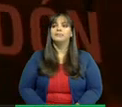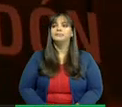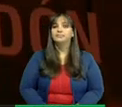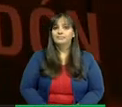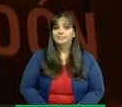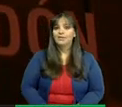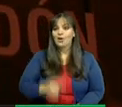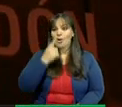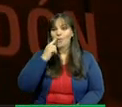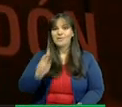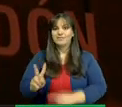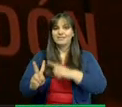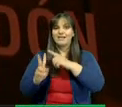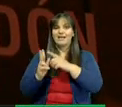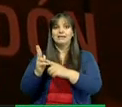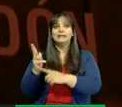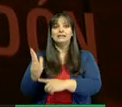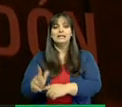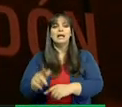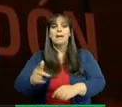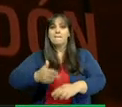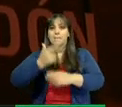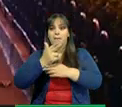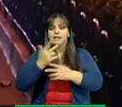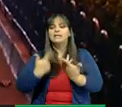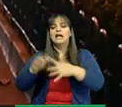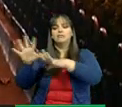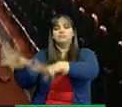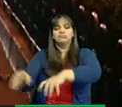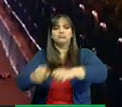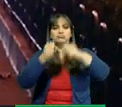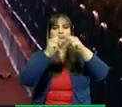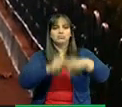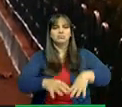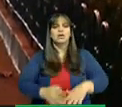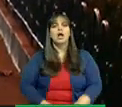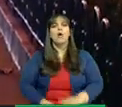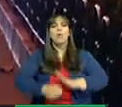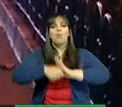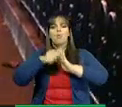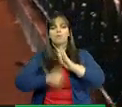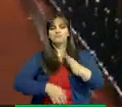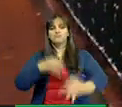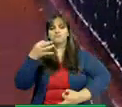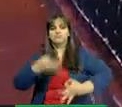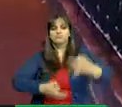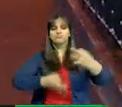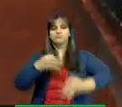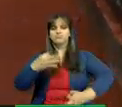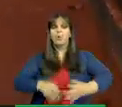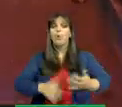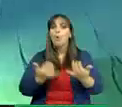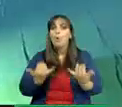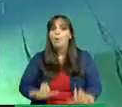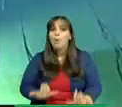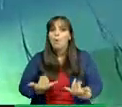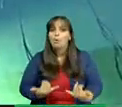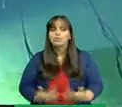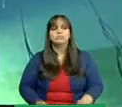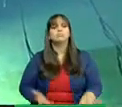de flagrancia a los 3 detenidos en este caso. La diligencia se realizará en el cantón San